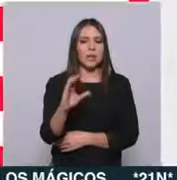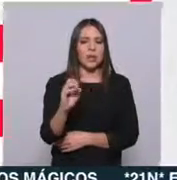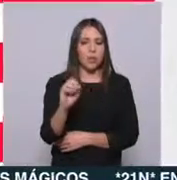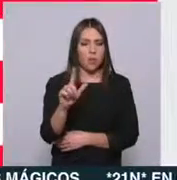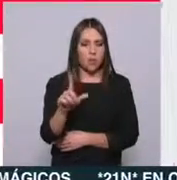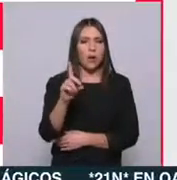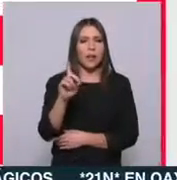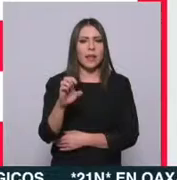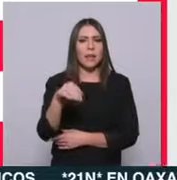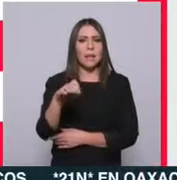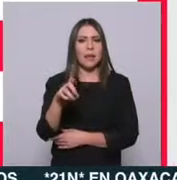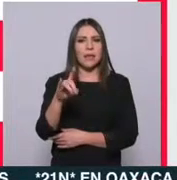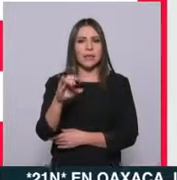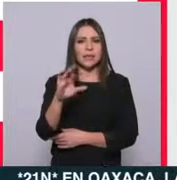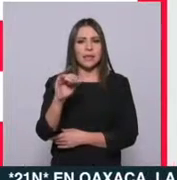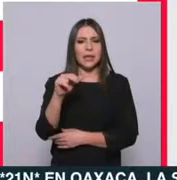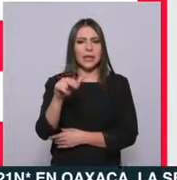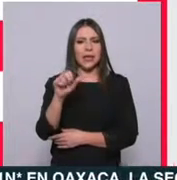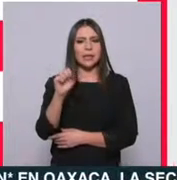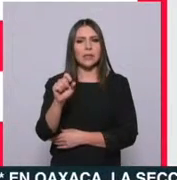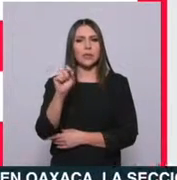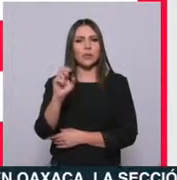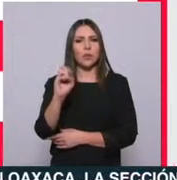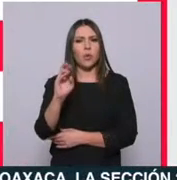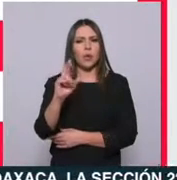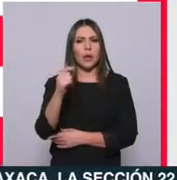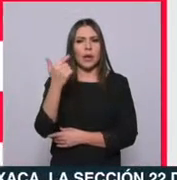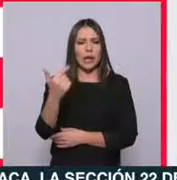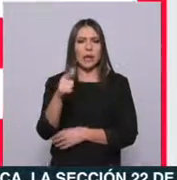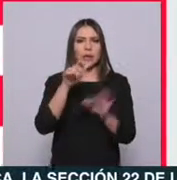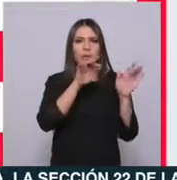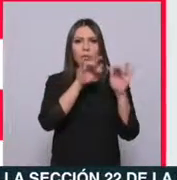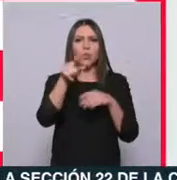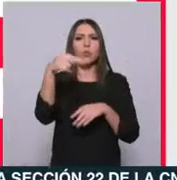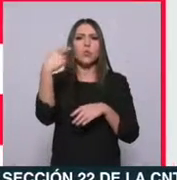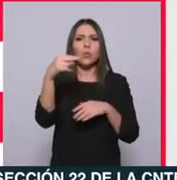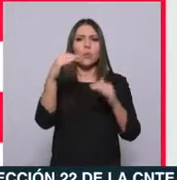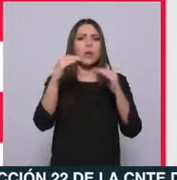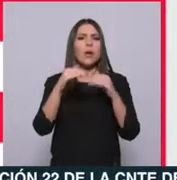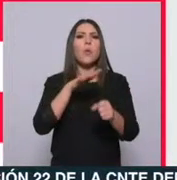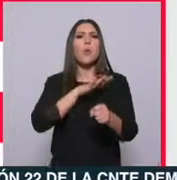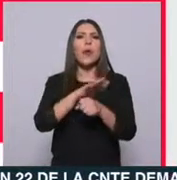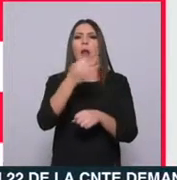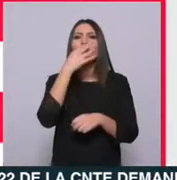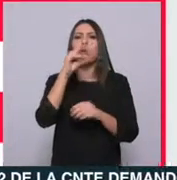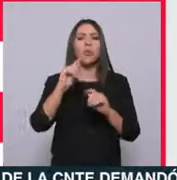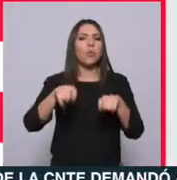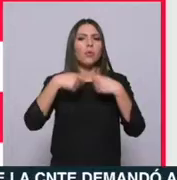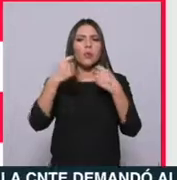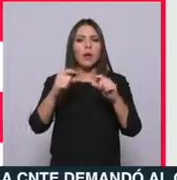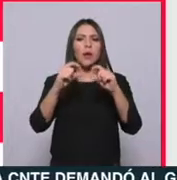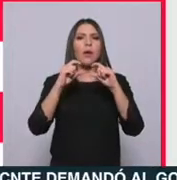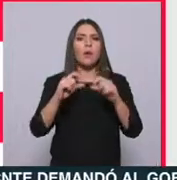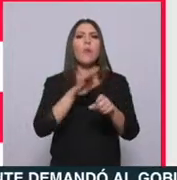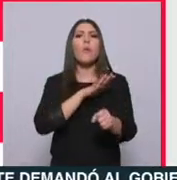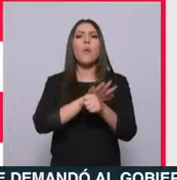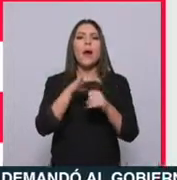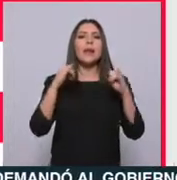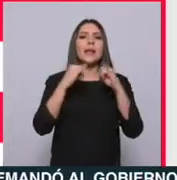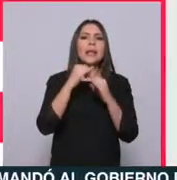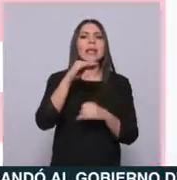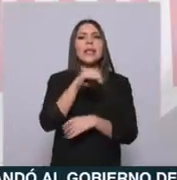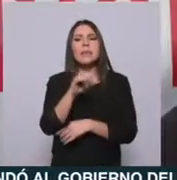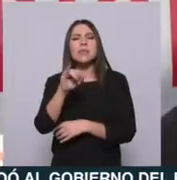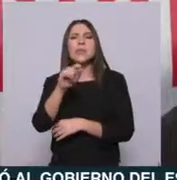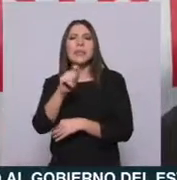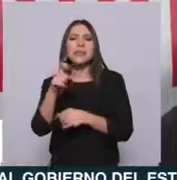huachicoldemedicinas.org, escribir el nombre, medicamento no entregado, padecimiento, institución, entidad federativa, correo electrónico y